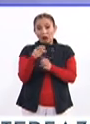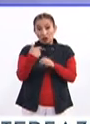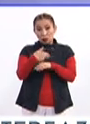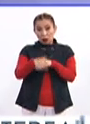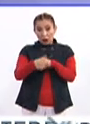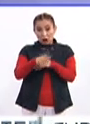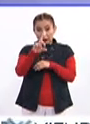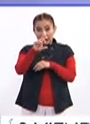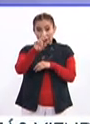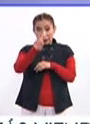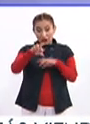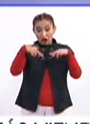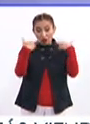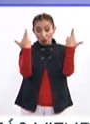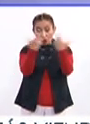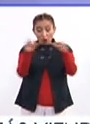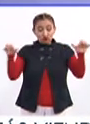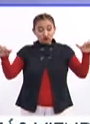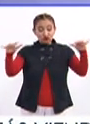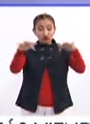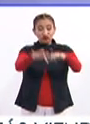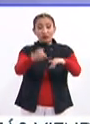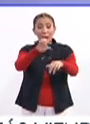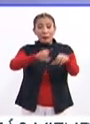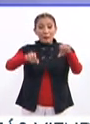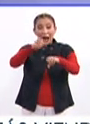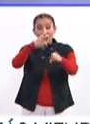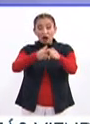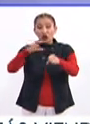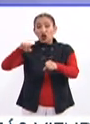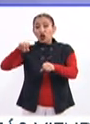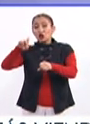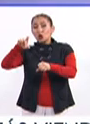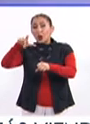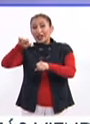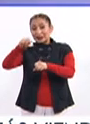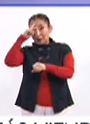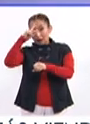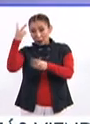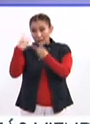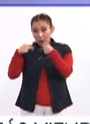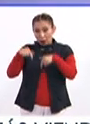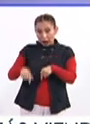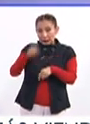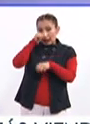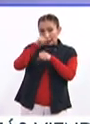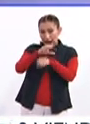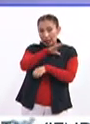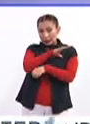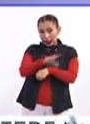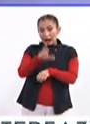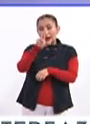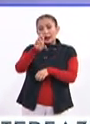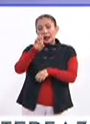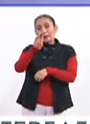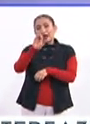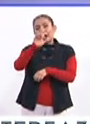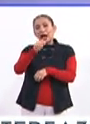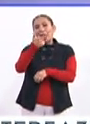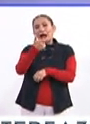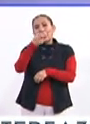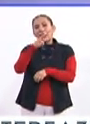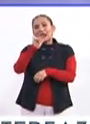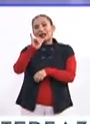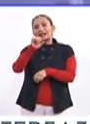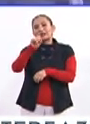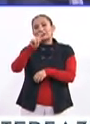número 30, efectivamente, reunión de embajadores y cónsules de México, y estuvo aquí presente la secretaria general, Rebeca Greenspan, y